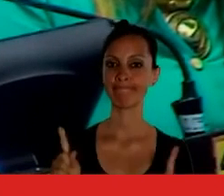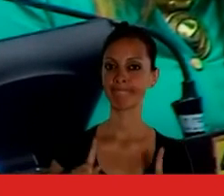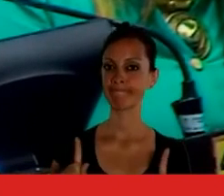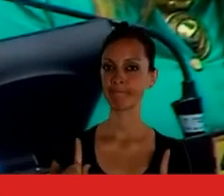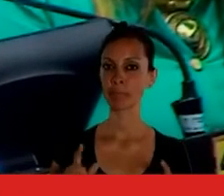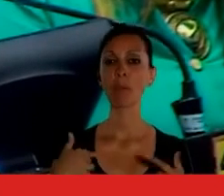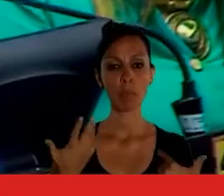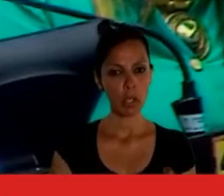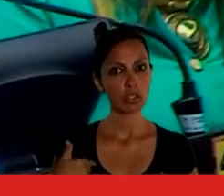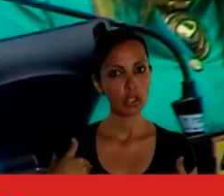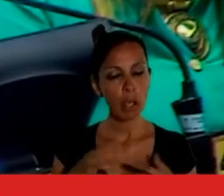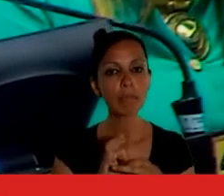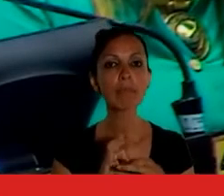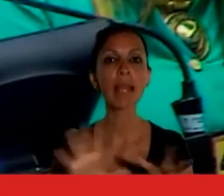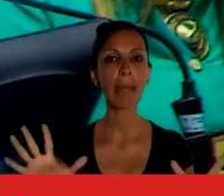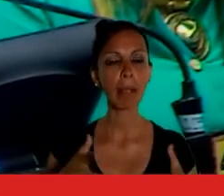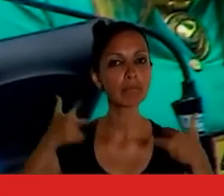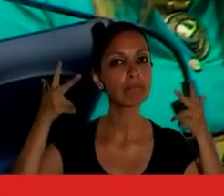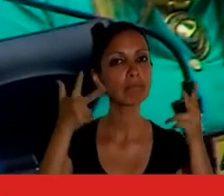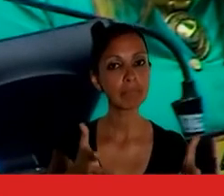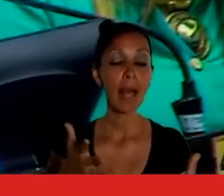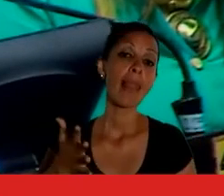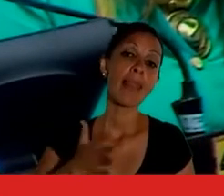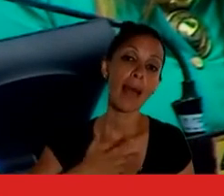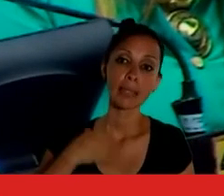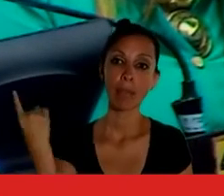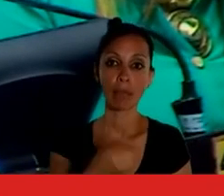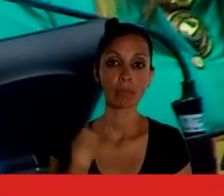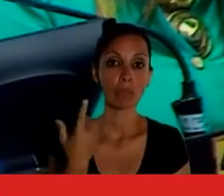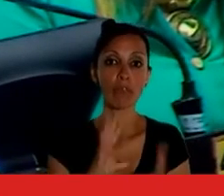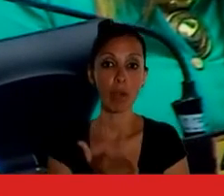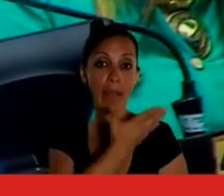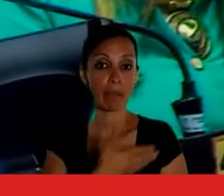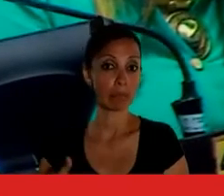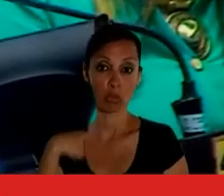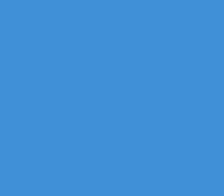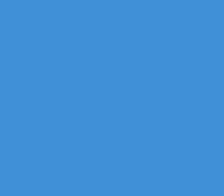libertad, considero que lamentablemente como gobierno hemos fracasado.